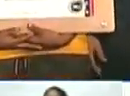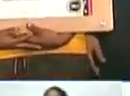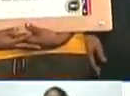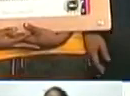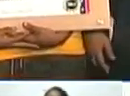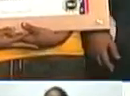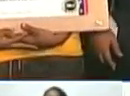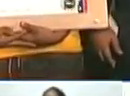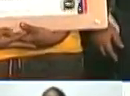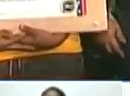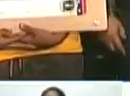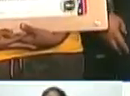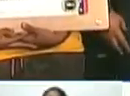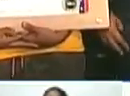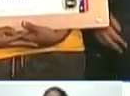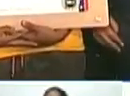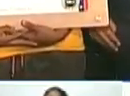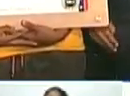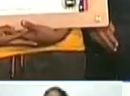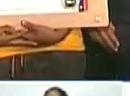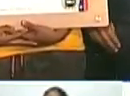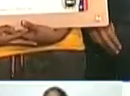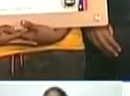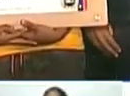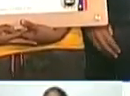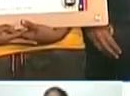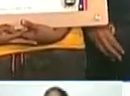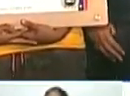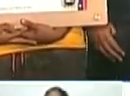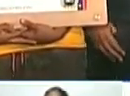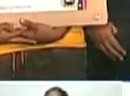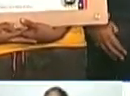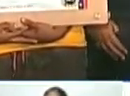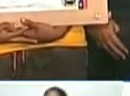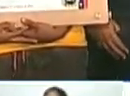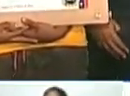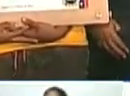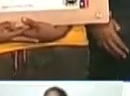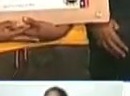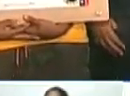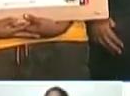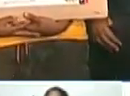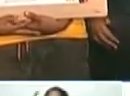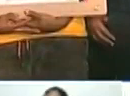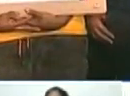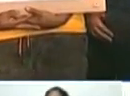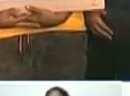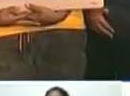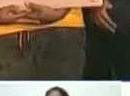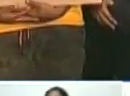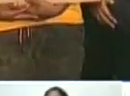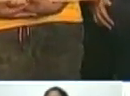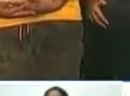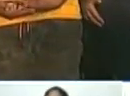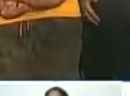Iris. Iris y Jesús. ¿Qué tienen ahí, Carmen Teresa? ¿Qué es eso que están mostrando